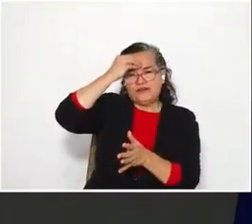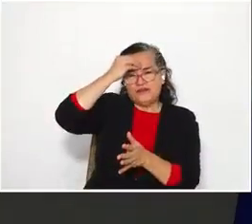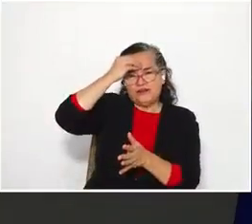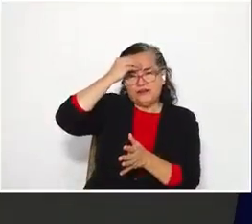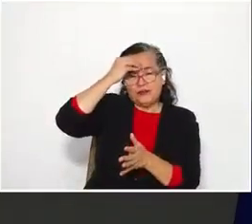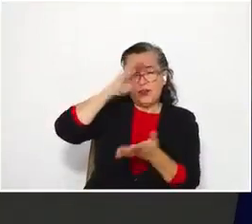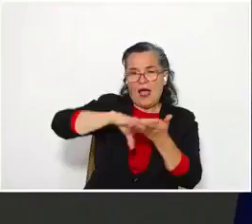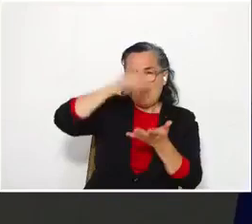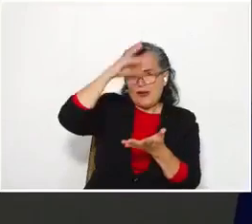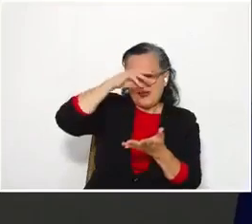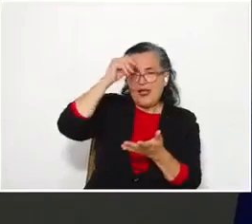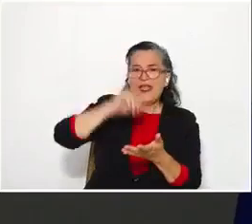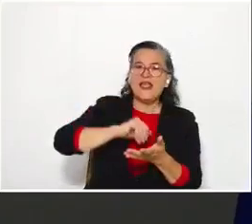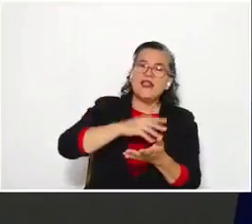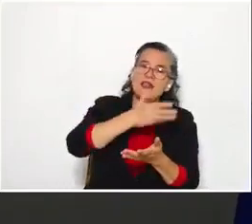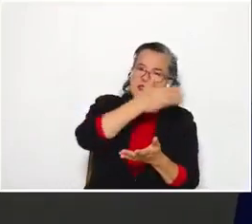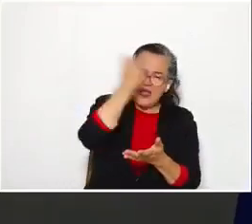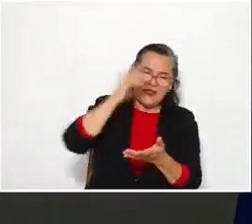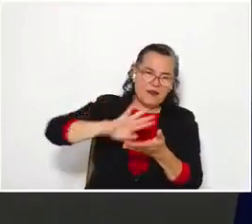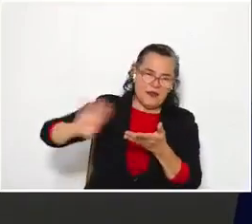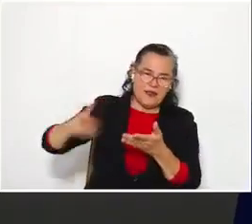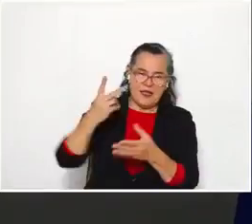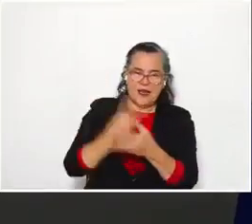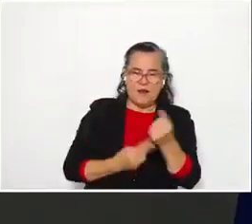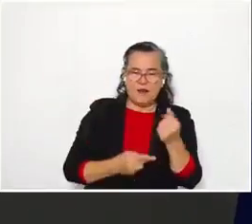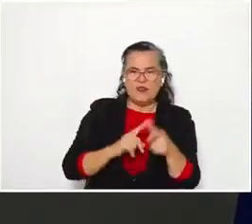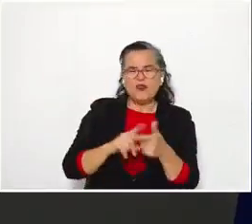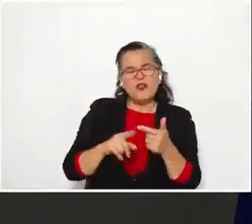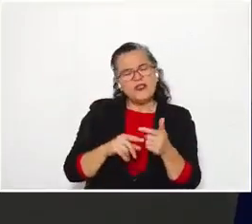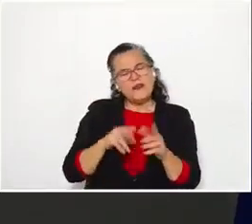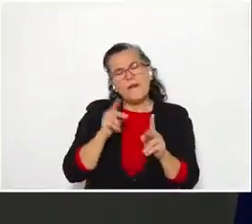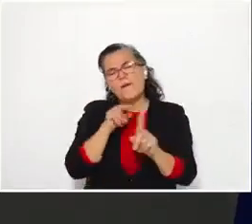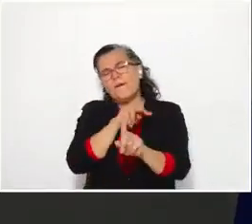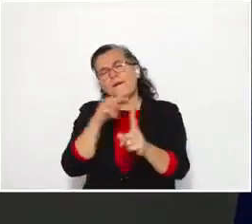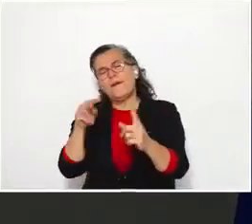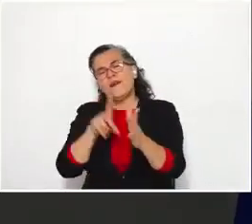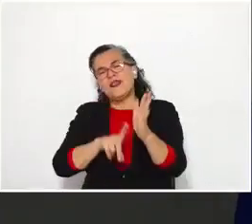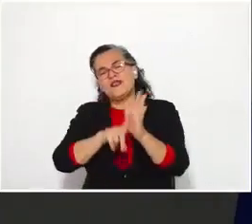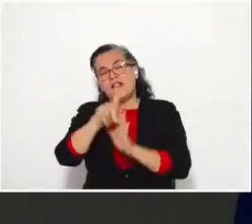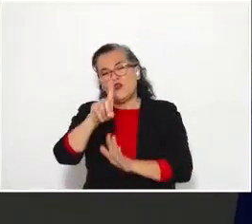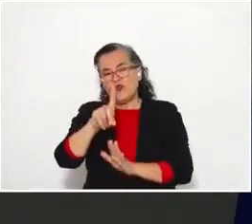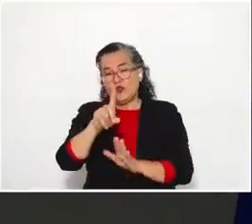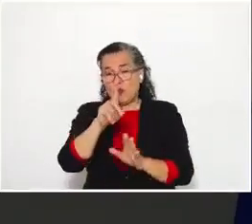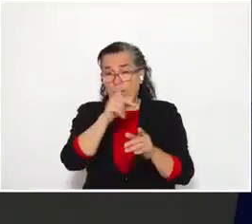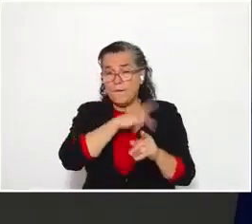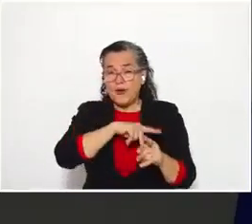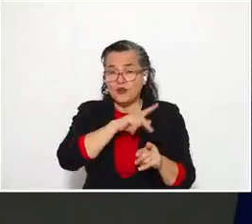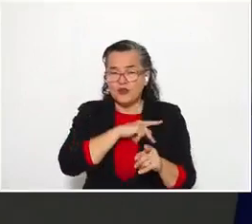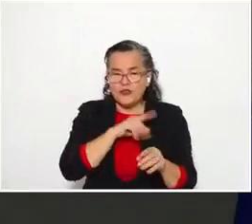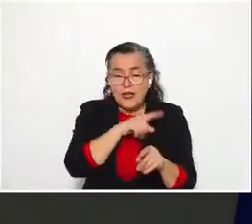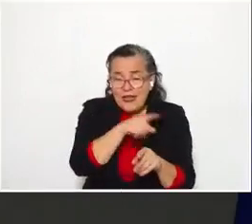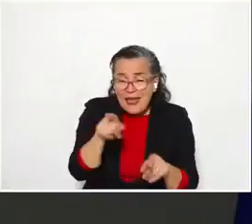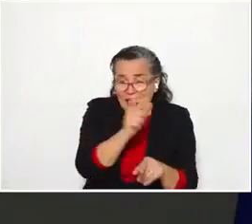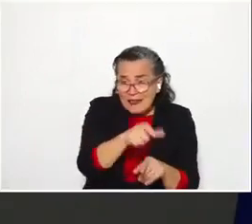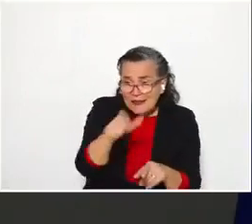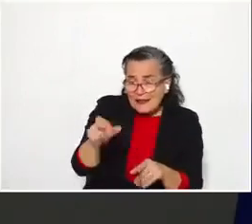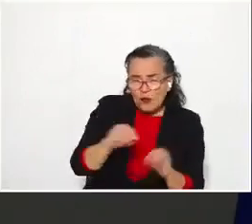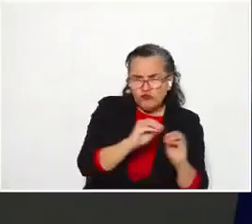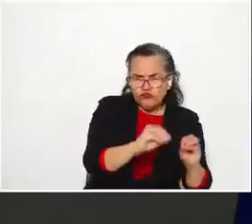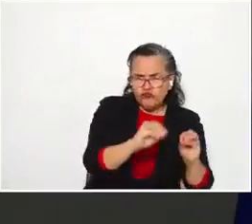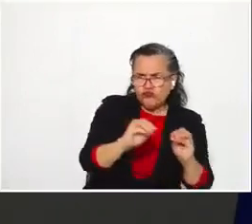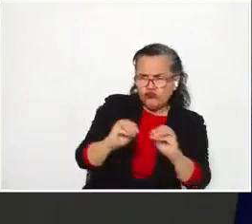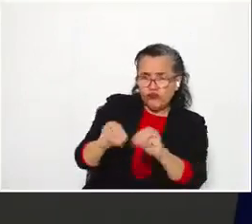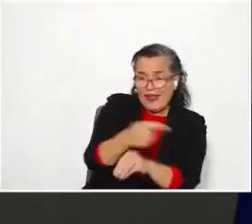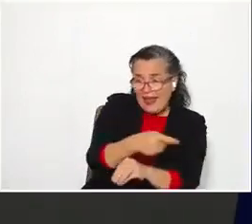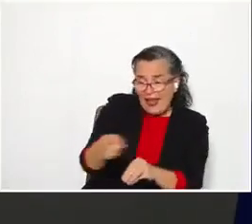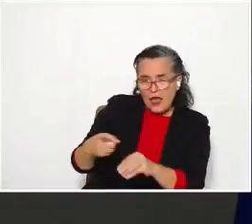Debemos pensar en el proyecto en una perspectiva de desarrollo personal y de preparación de los individuos para contribuir al desarrollo